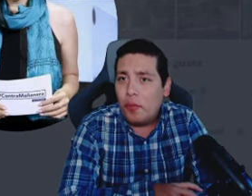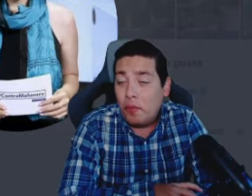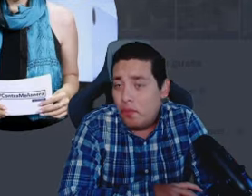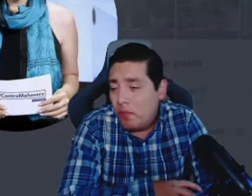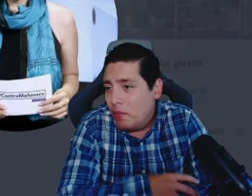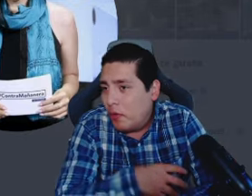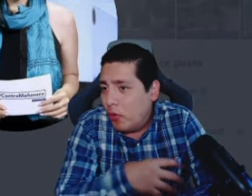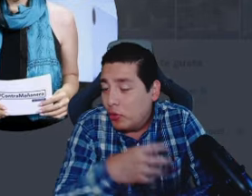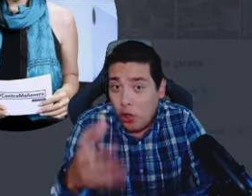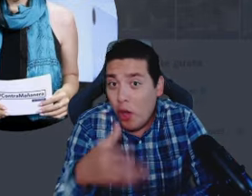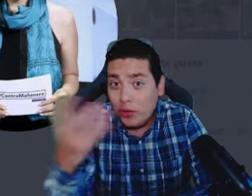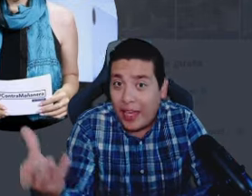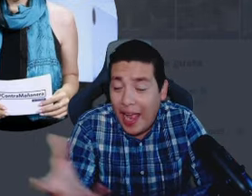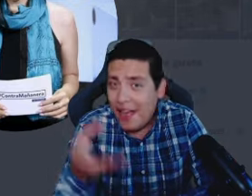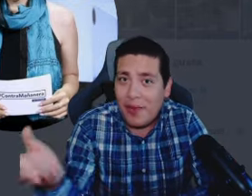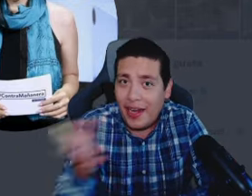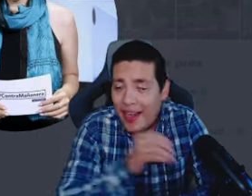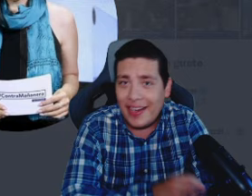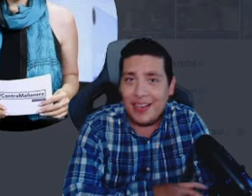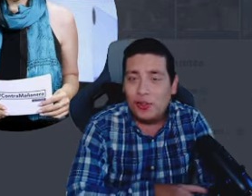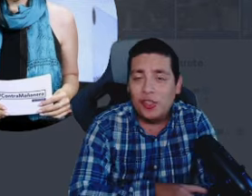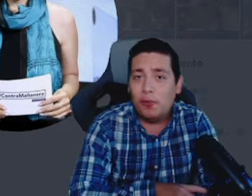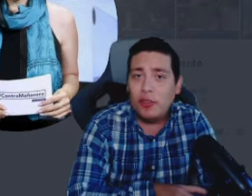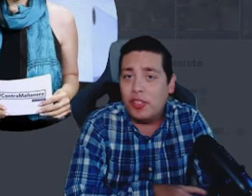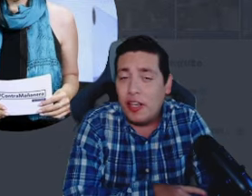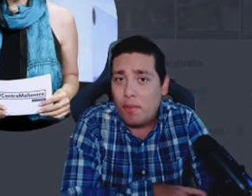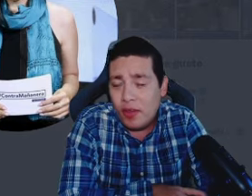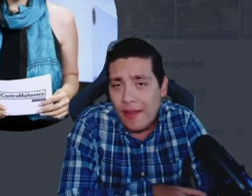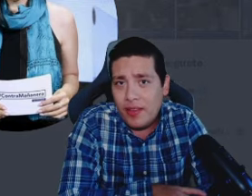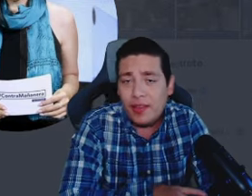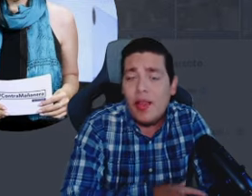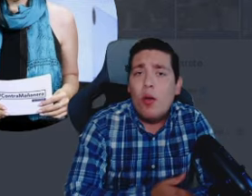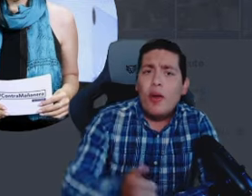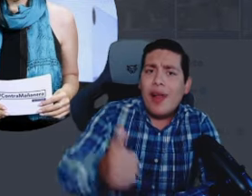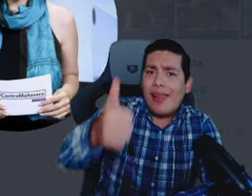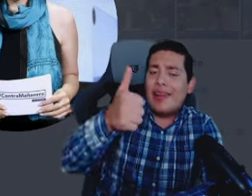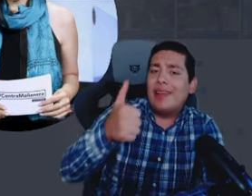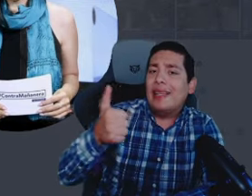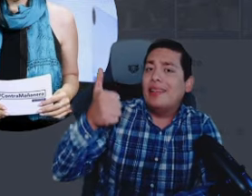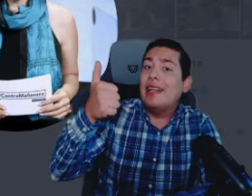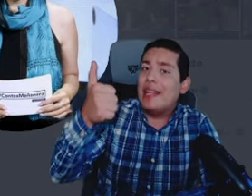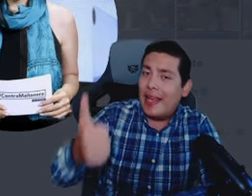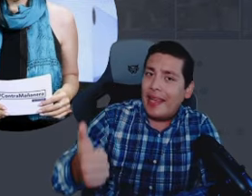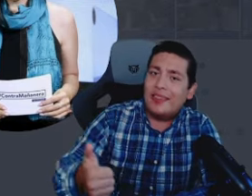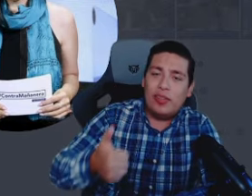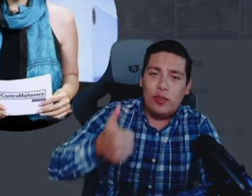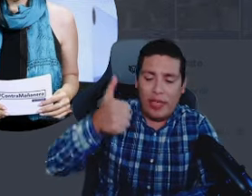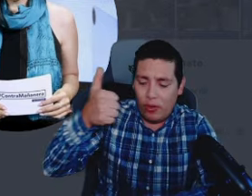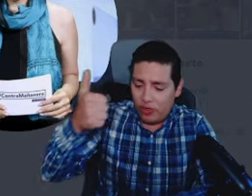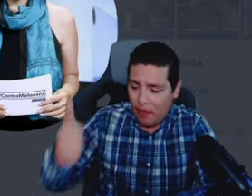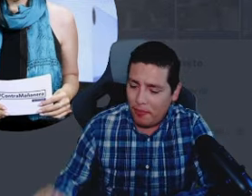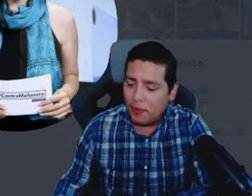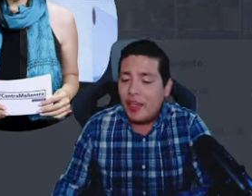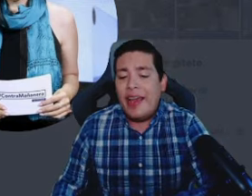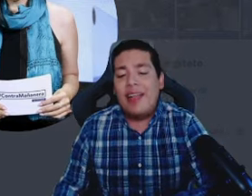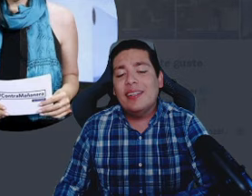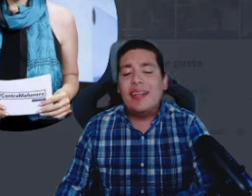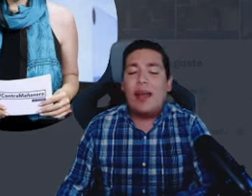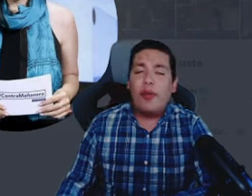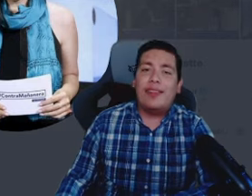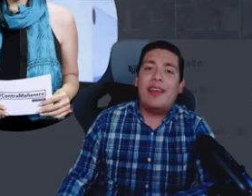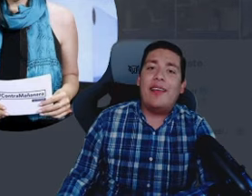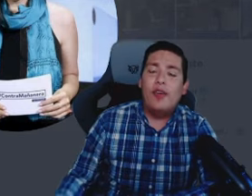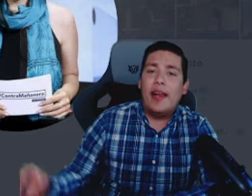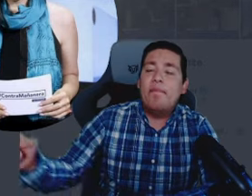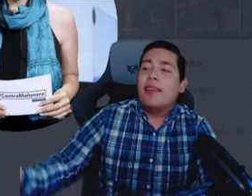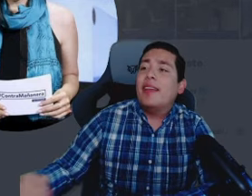por los shows que arman en estos dos espacios tan importantes. Una de ellas es Lili Téllez, que todos ya lo sabemos, esa